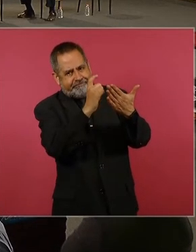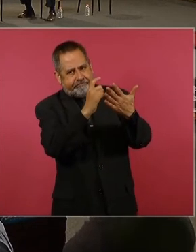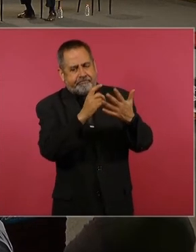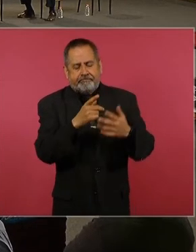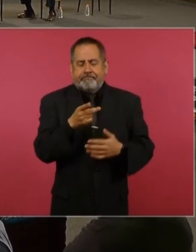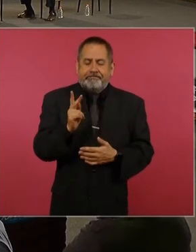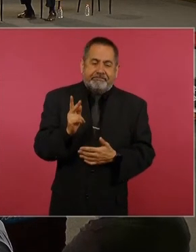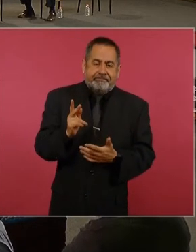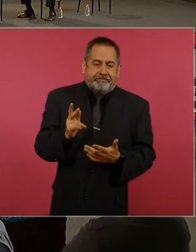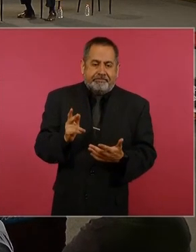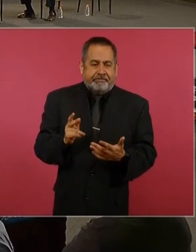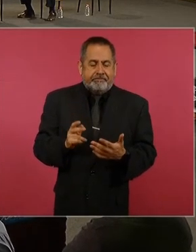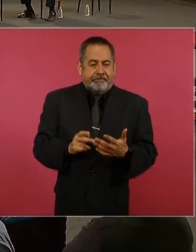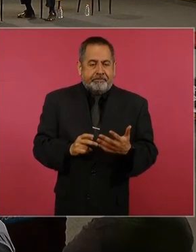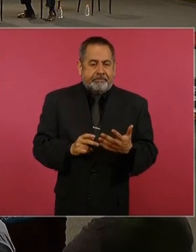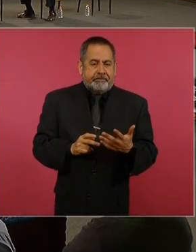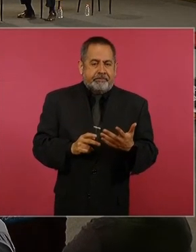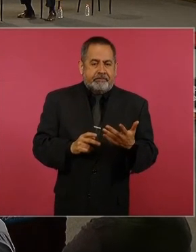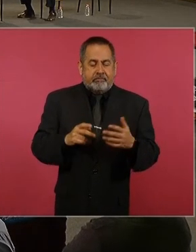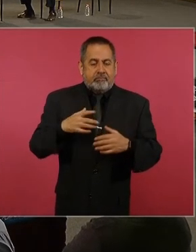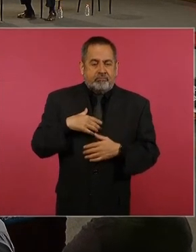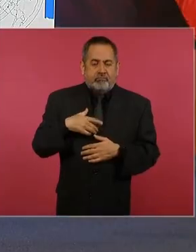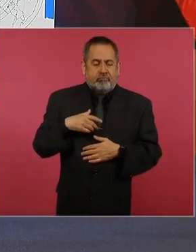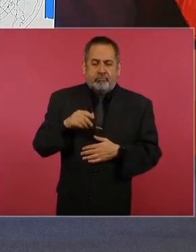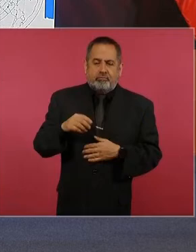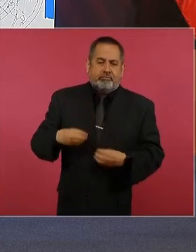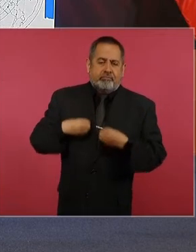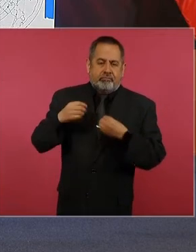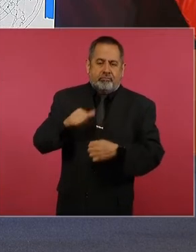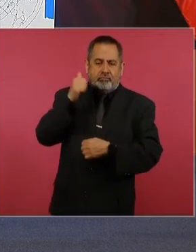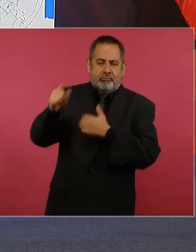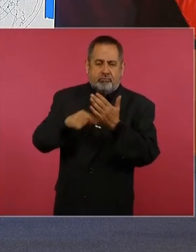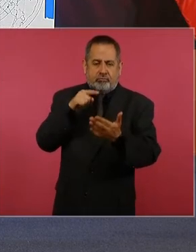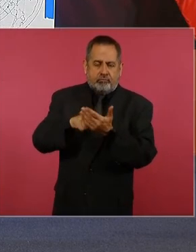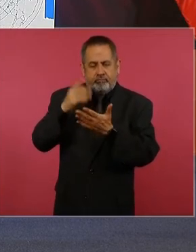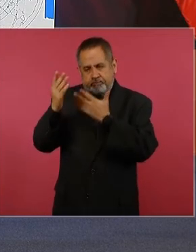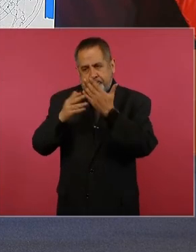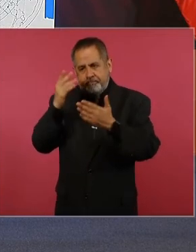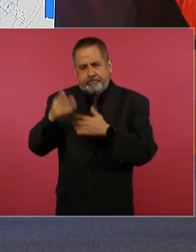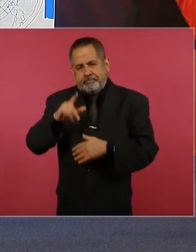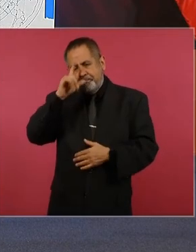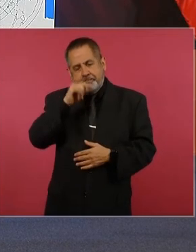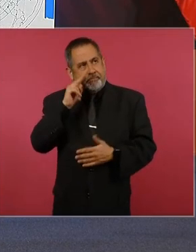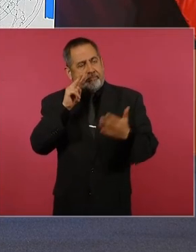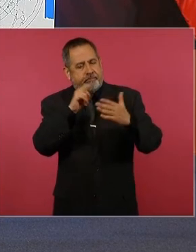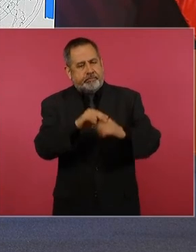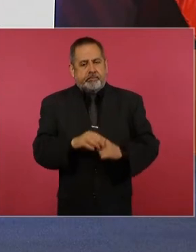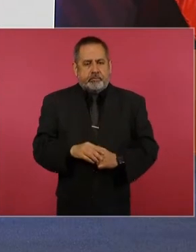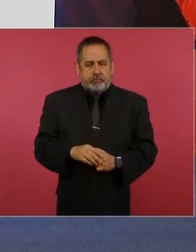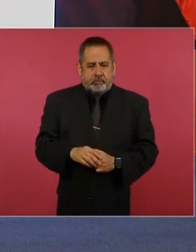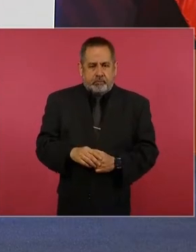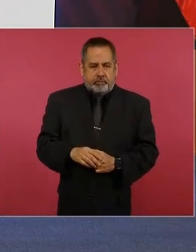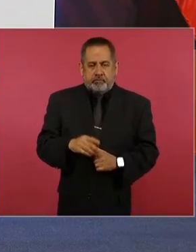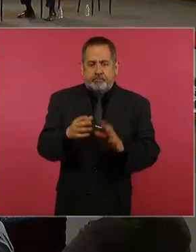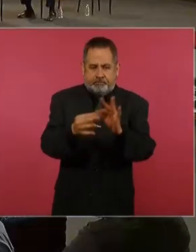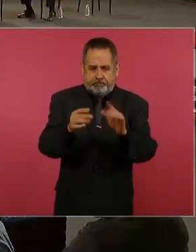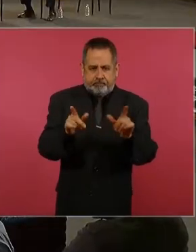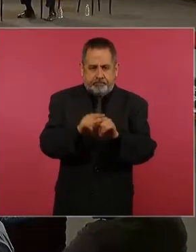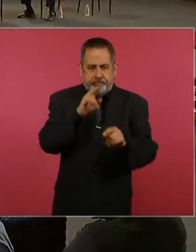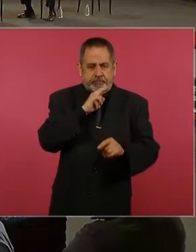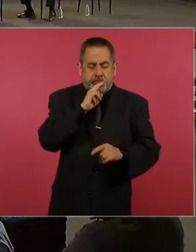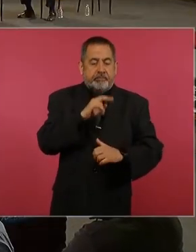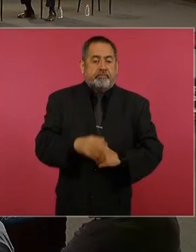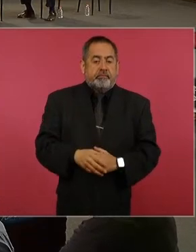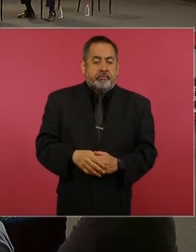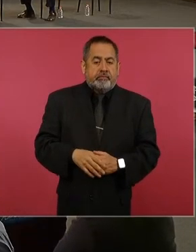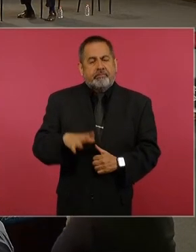ya estaba yo fuera del país por cuestiones de estudio, ¿no? Entonces, la que sigue, me voy a ir ya muy rápido. Hay